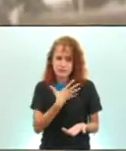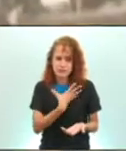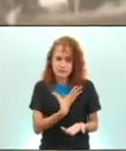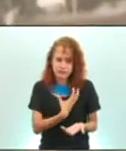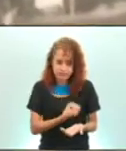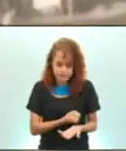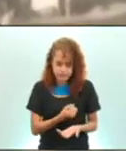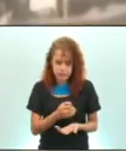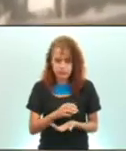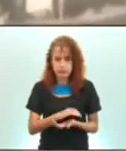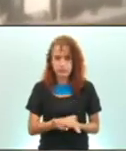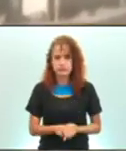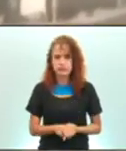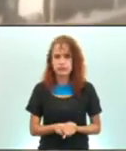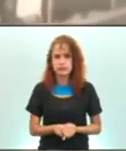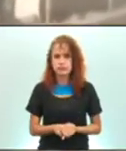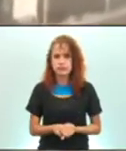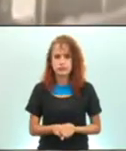tremenda tristeza.